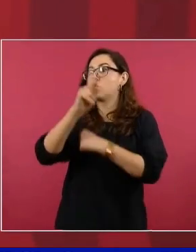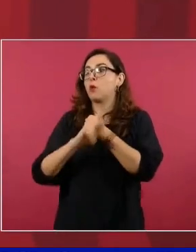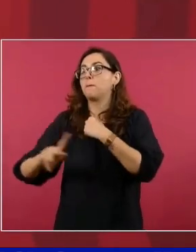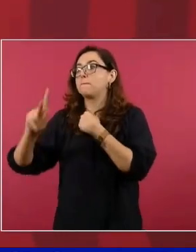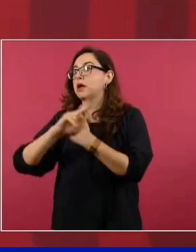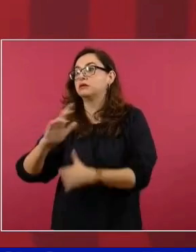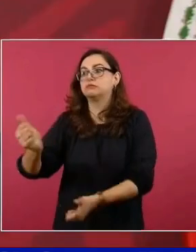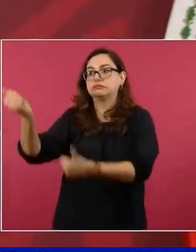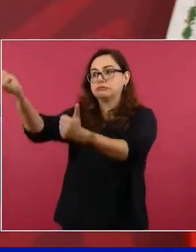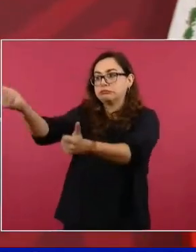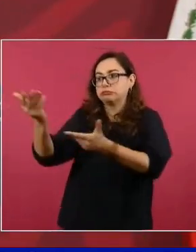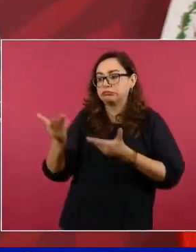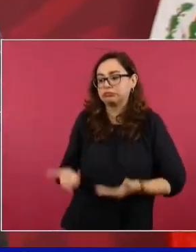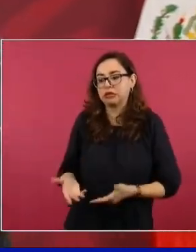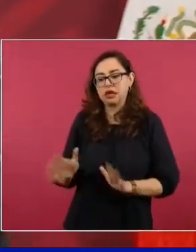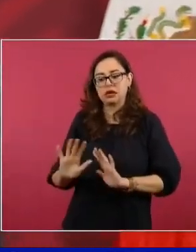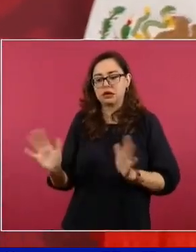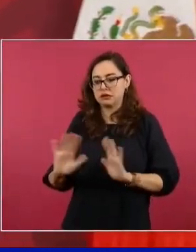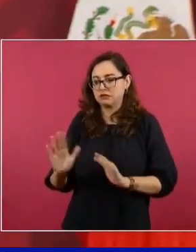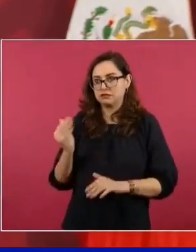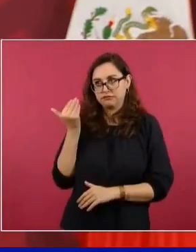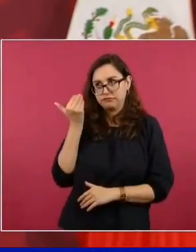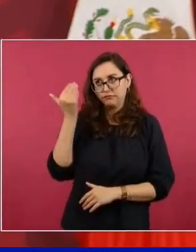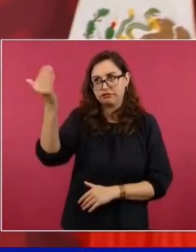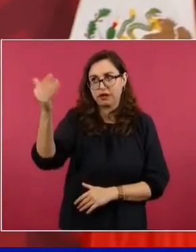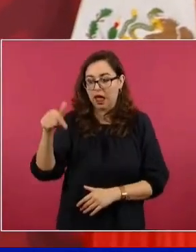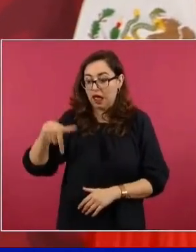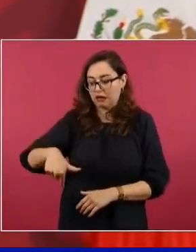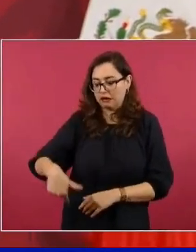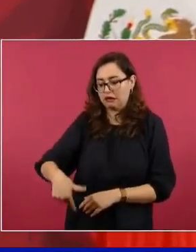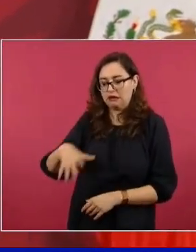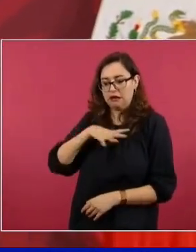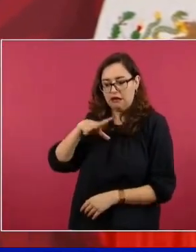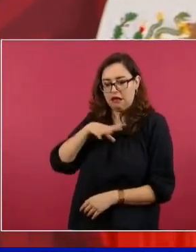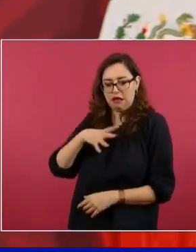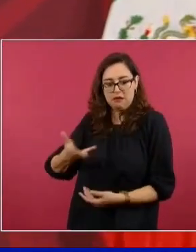y producir cada vez más básicos.